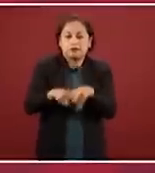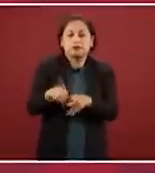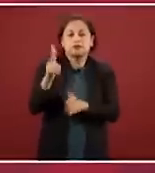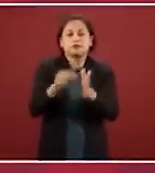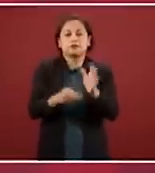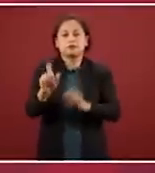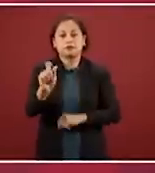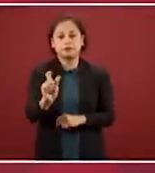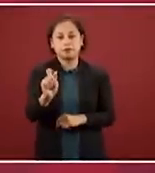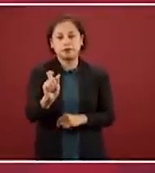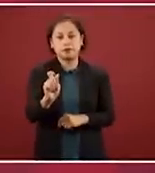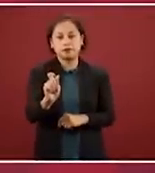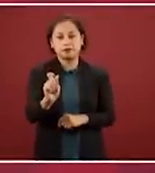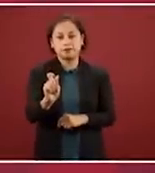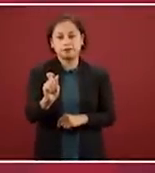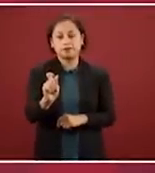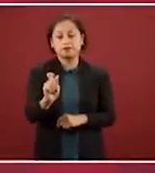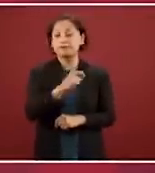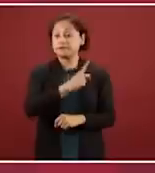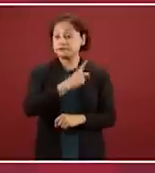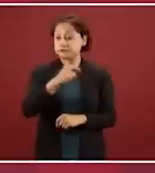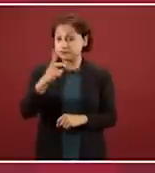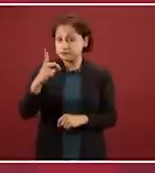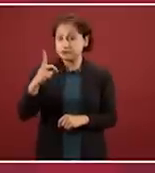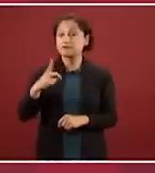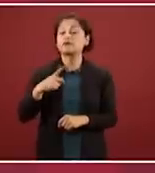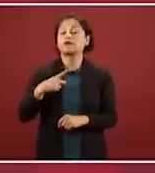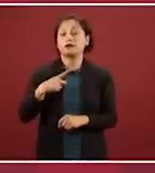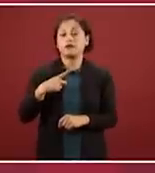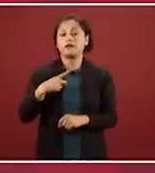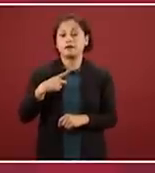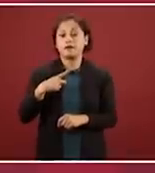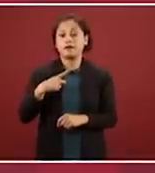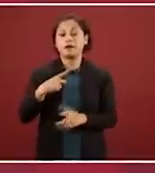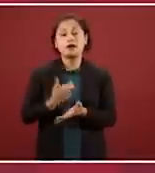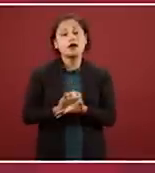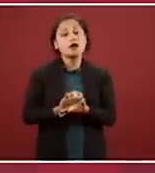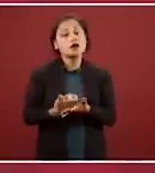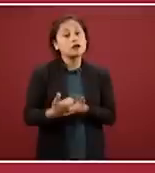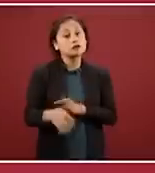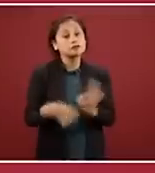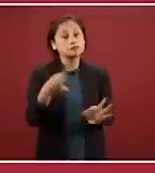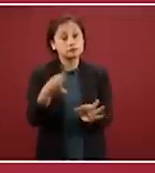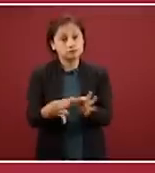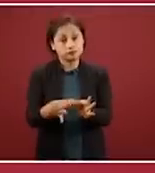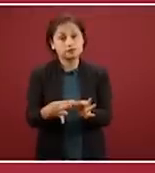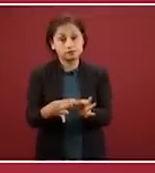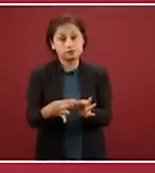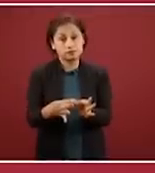que se cumpla pagando cuando menos el salario mínimo.